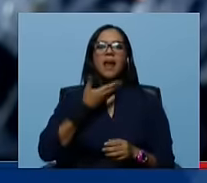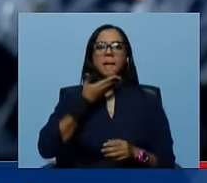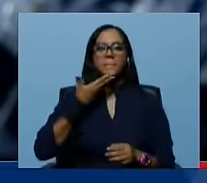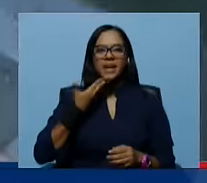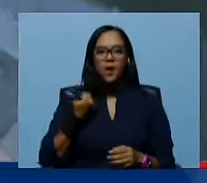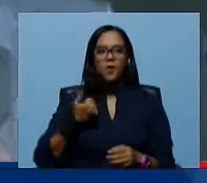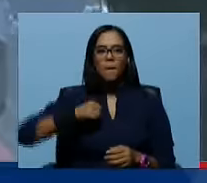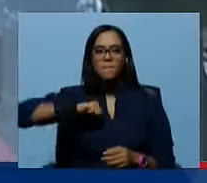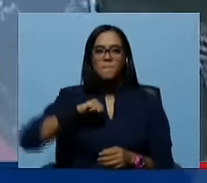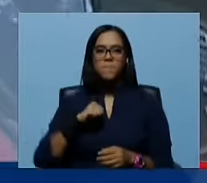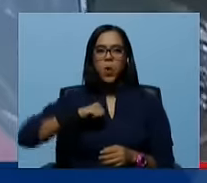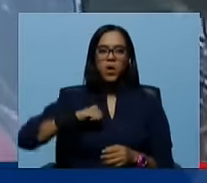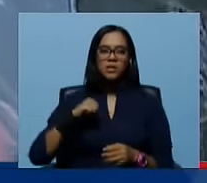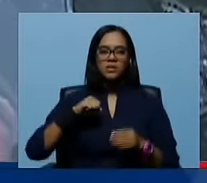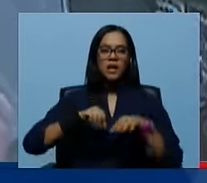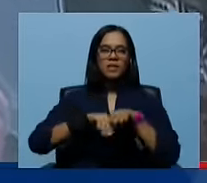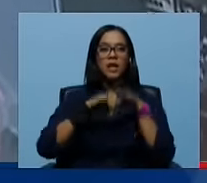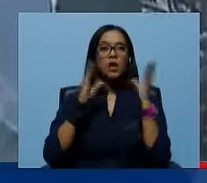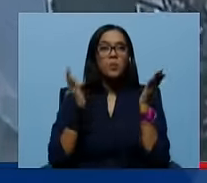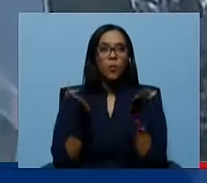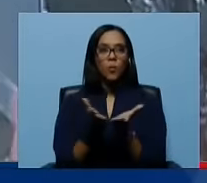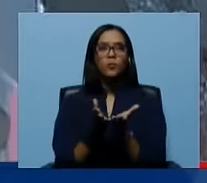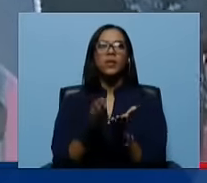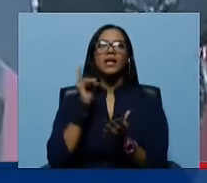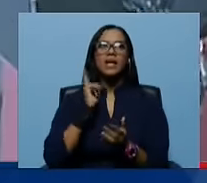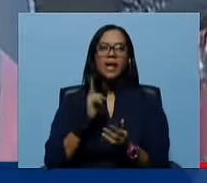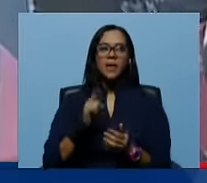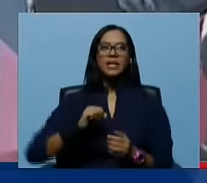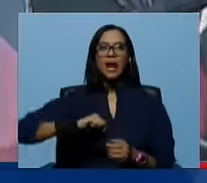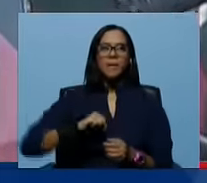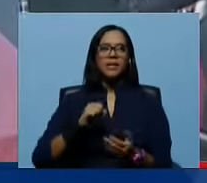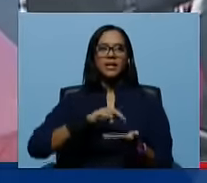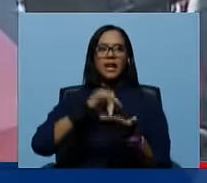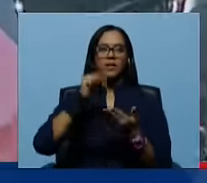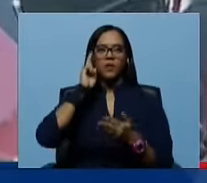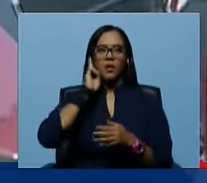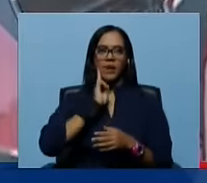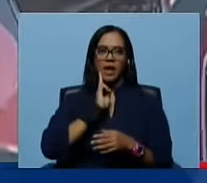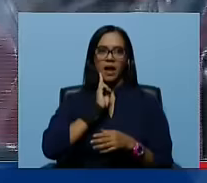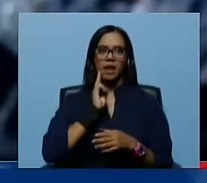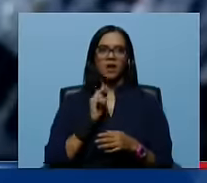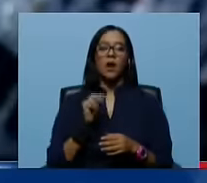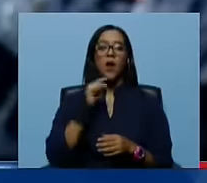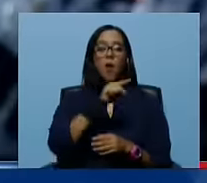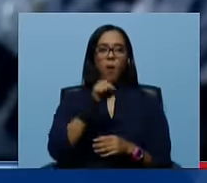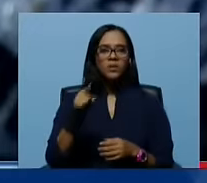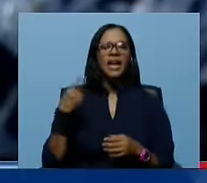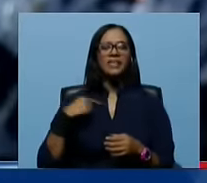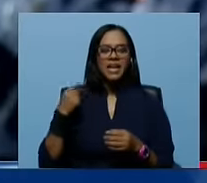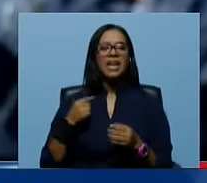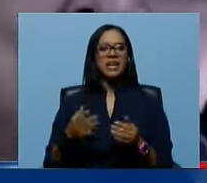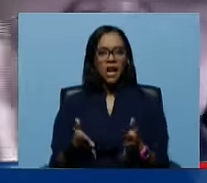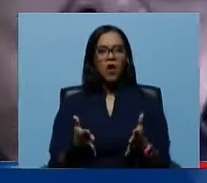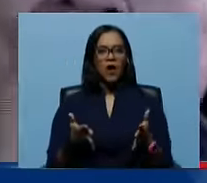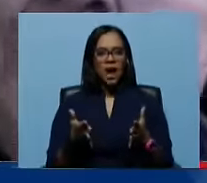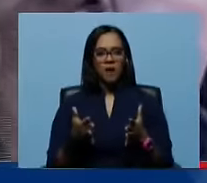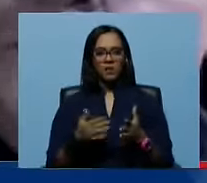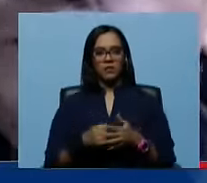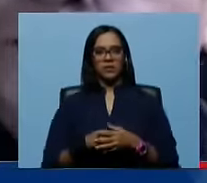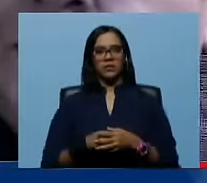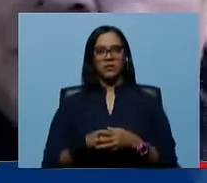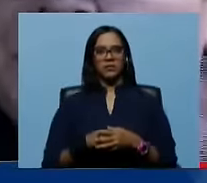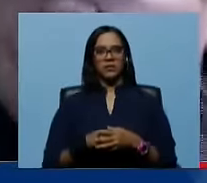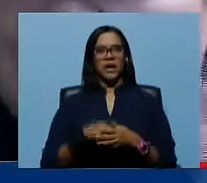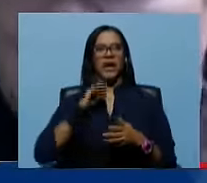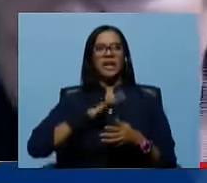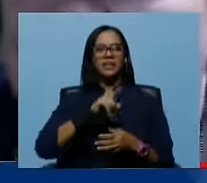policía del mundo. Y tiene que ser la Policía Nacional Bolivariana. Ustedes tienen que lograrlo.